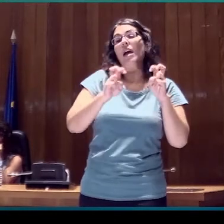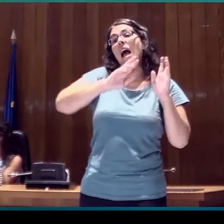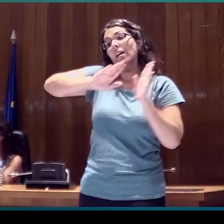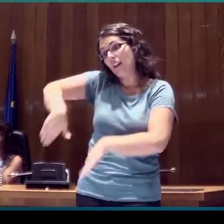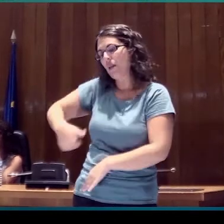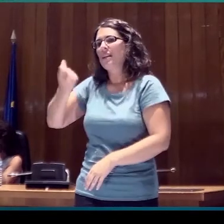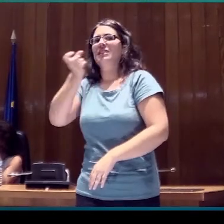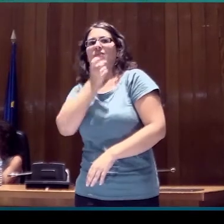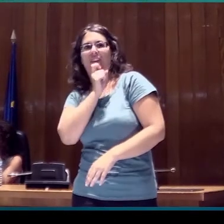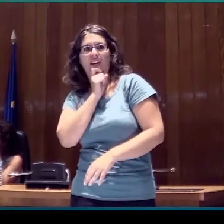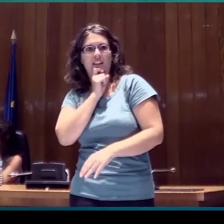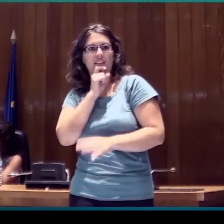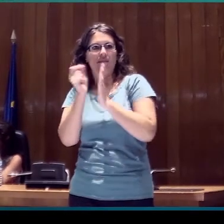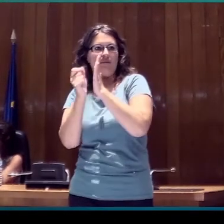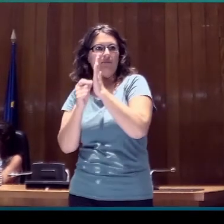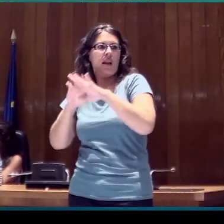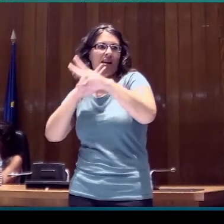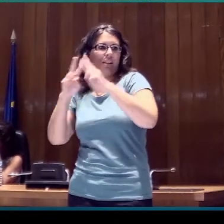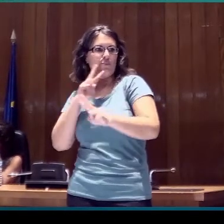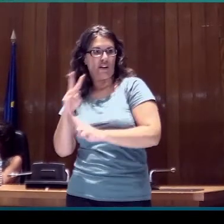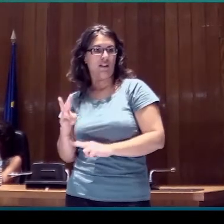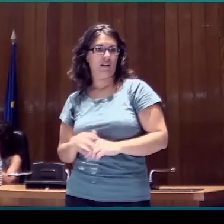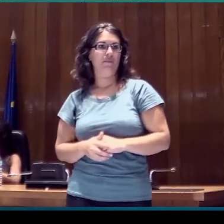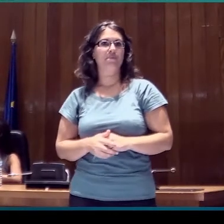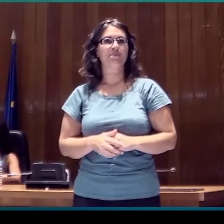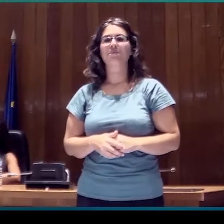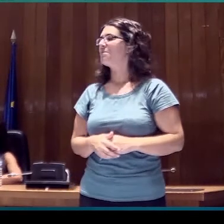que resultan más complicados o que menos sujetos han acertado.